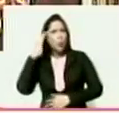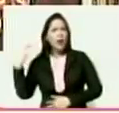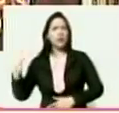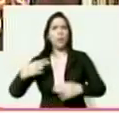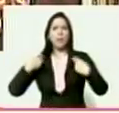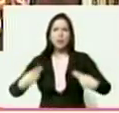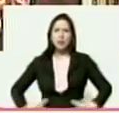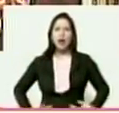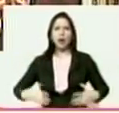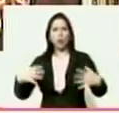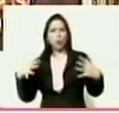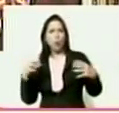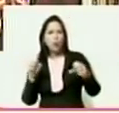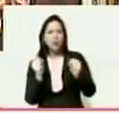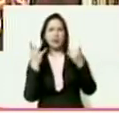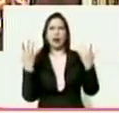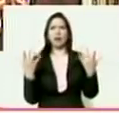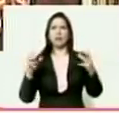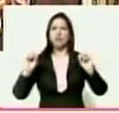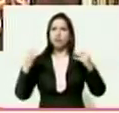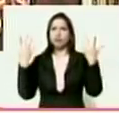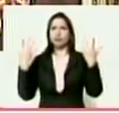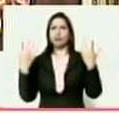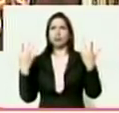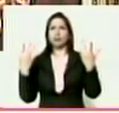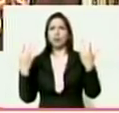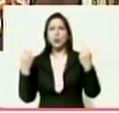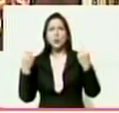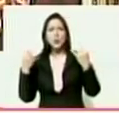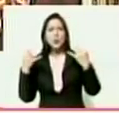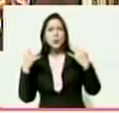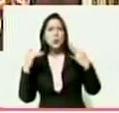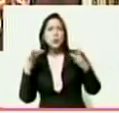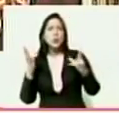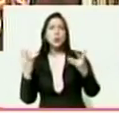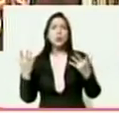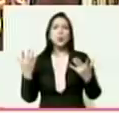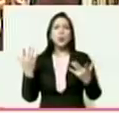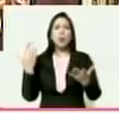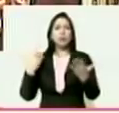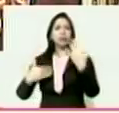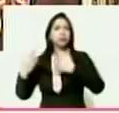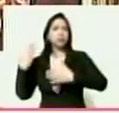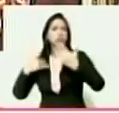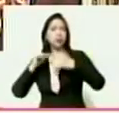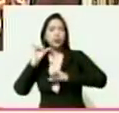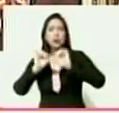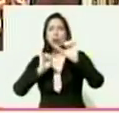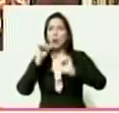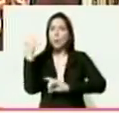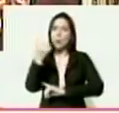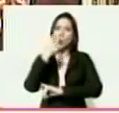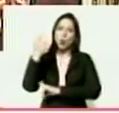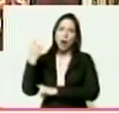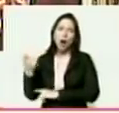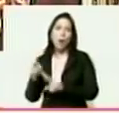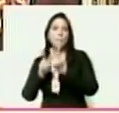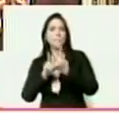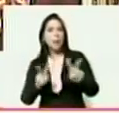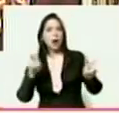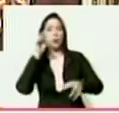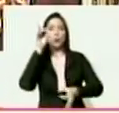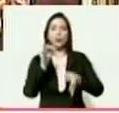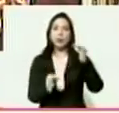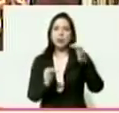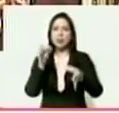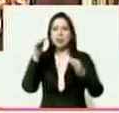de conquistar lo que tantas generaciones durante siglos y siglos han buscado: la paz, la